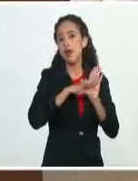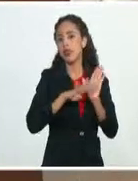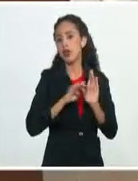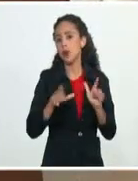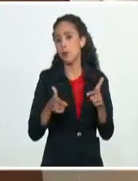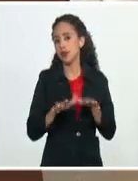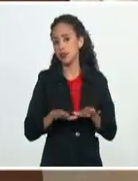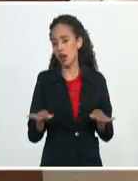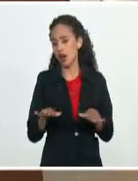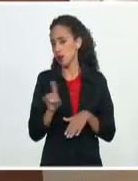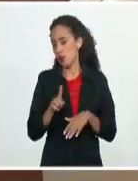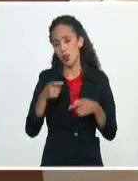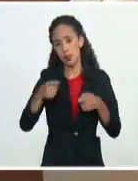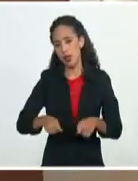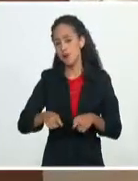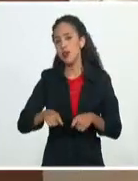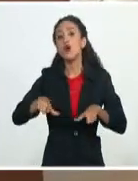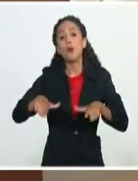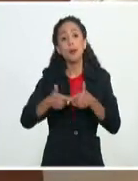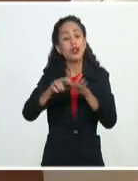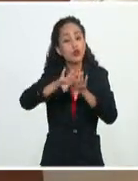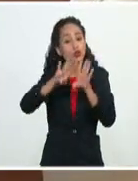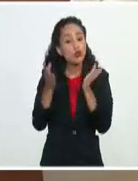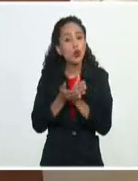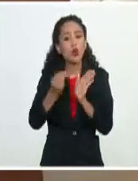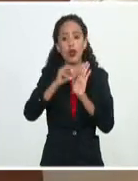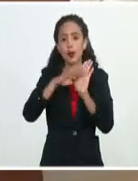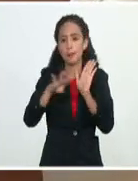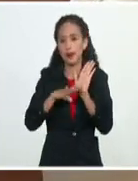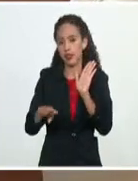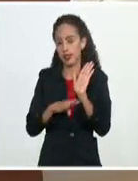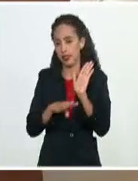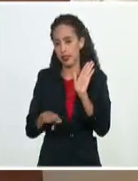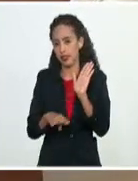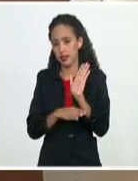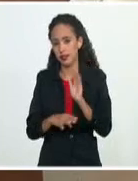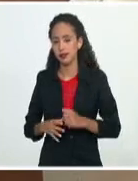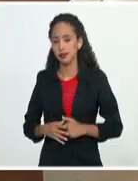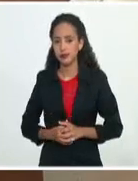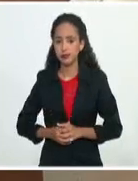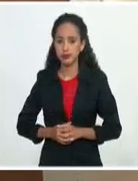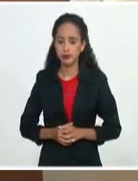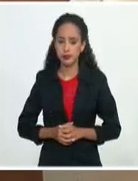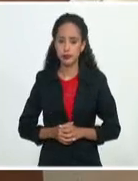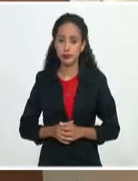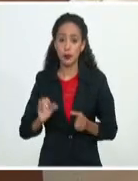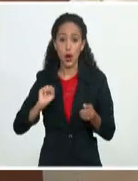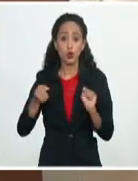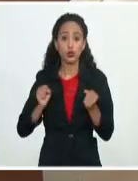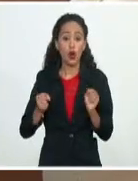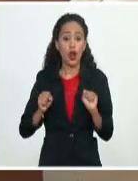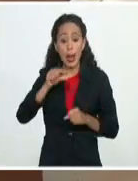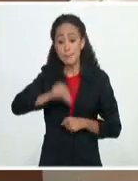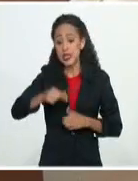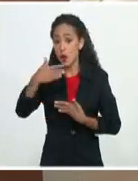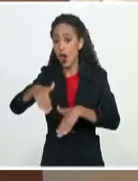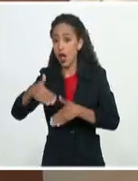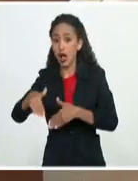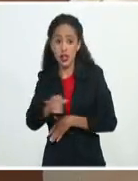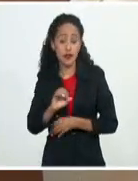movilidad hasta, es decir, hay que lograr restringir la movilidad hasta tener un índice de transmisión